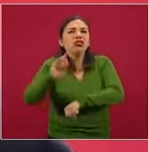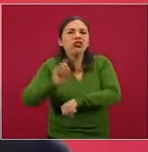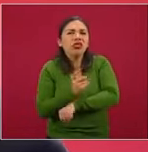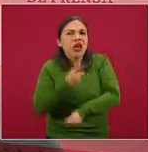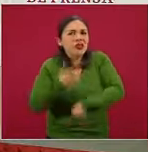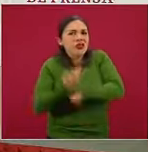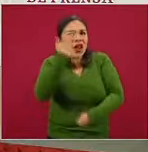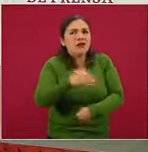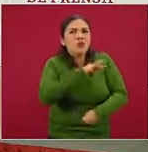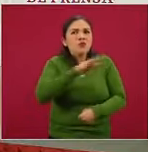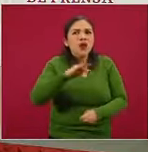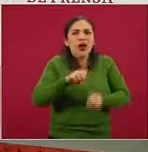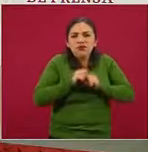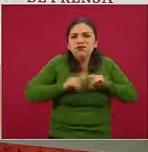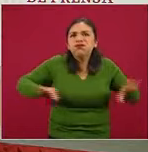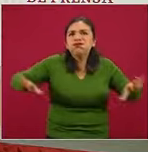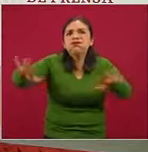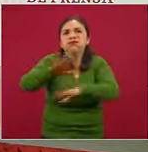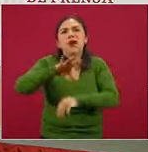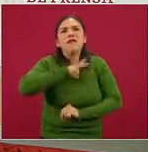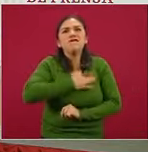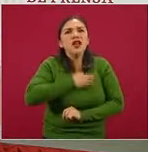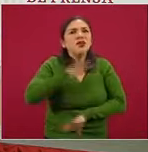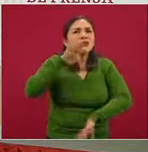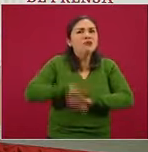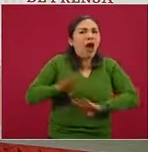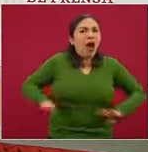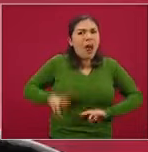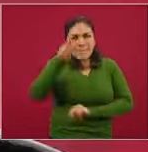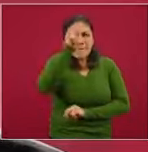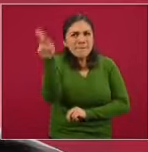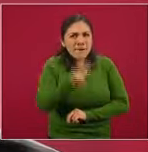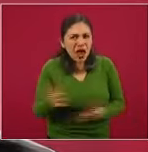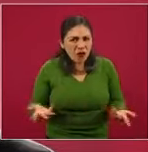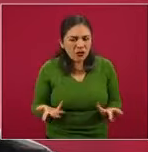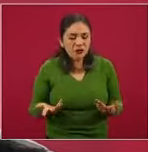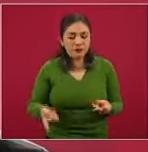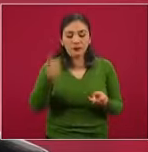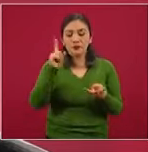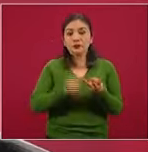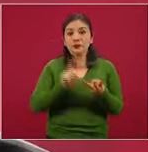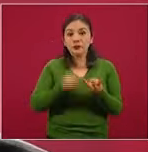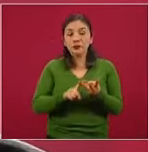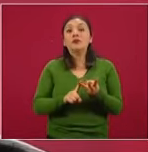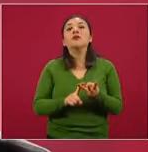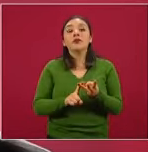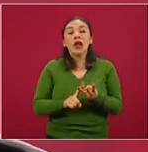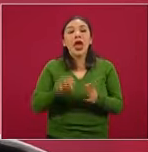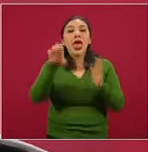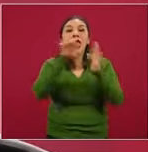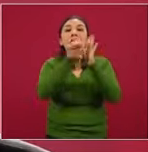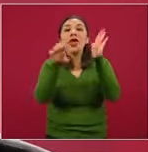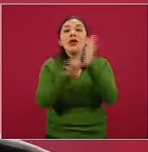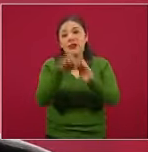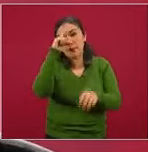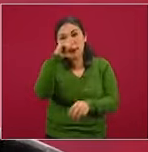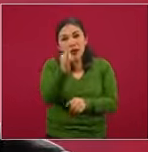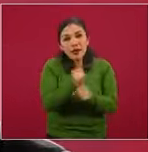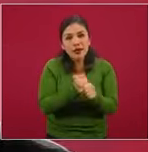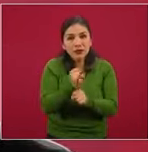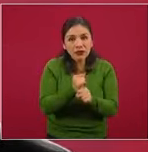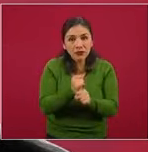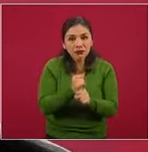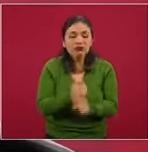de dispersión de agentes biológicos en condiciones inapropiadas, y la tercera de ética en investigación,